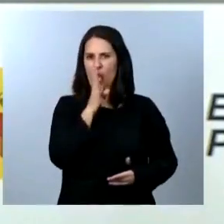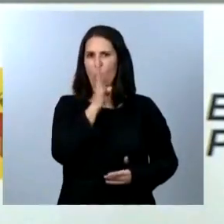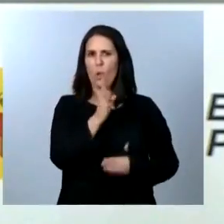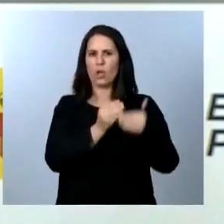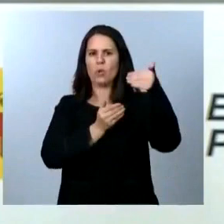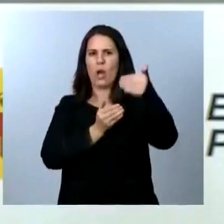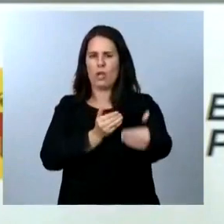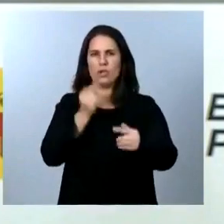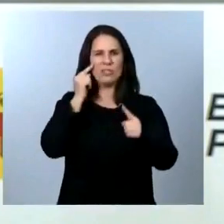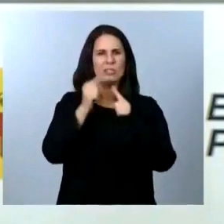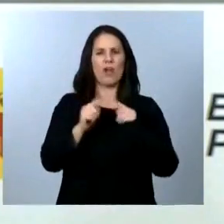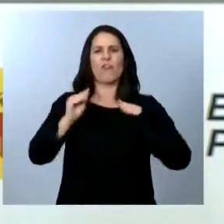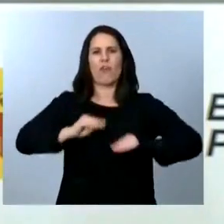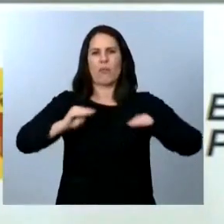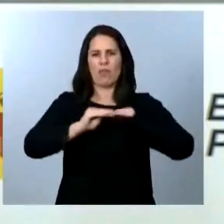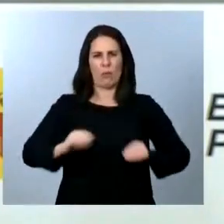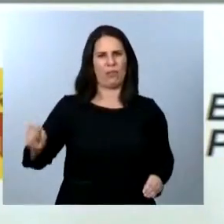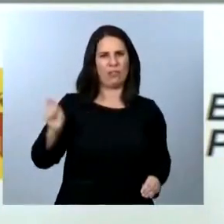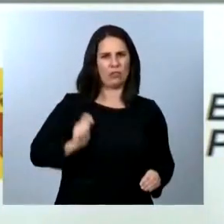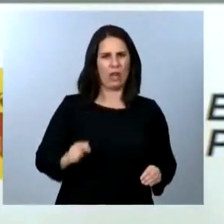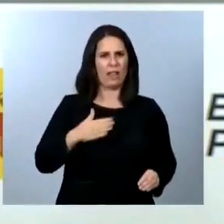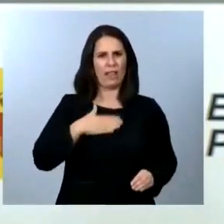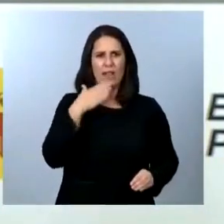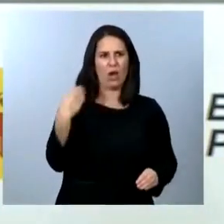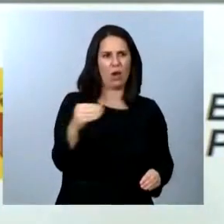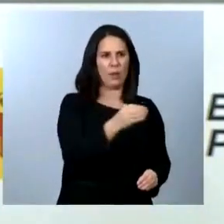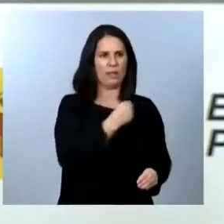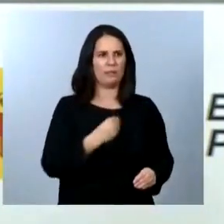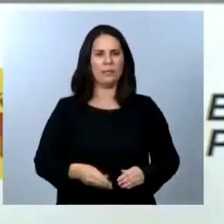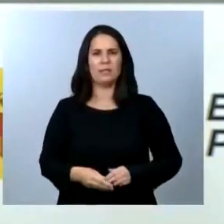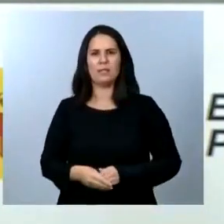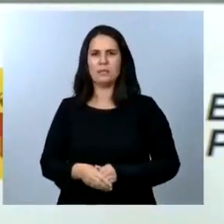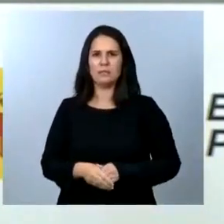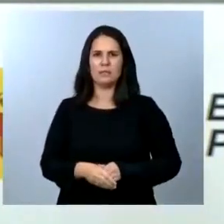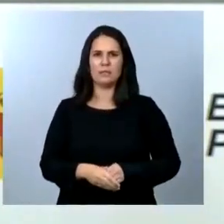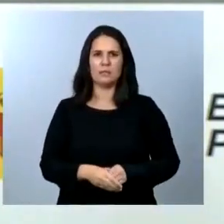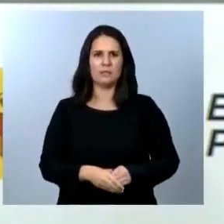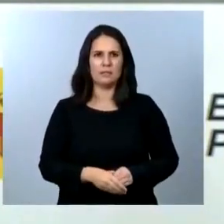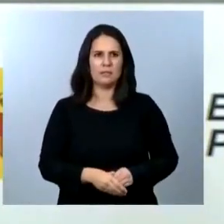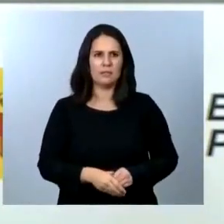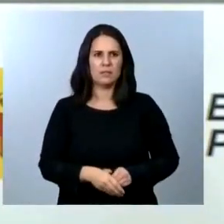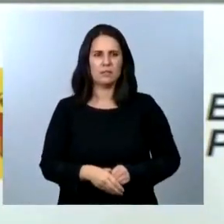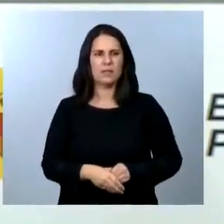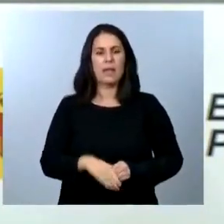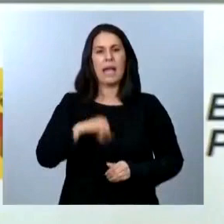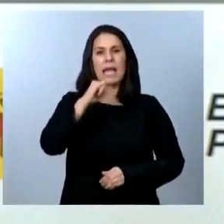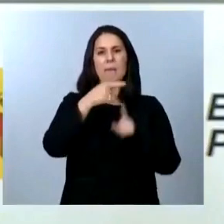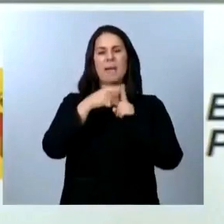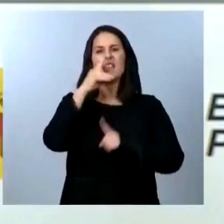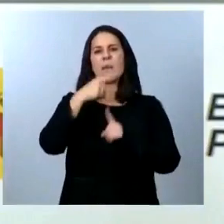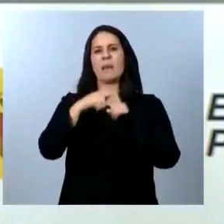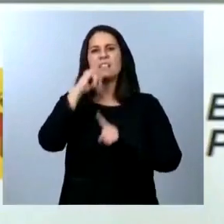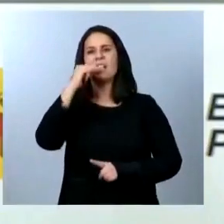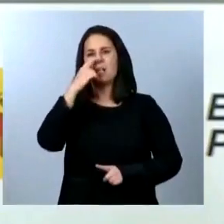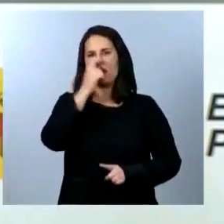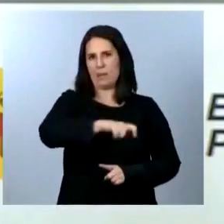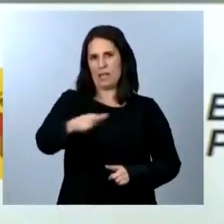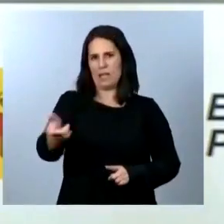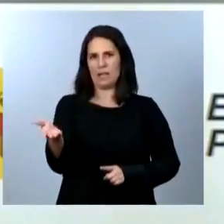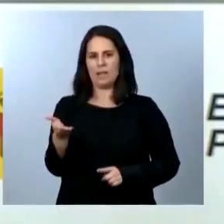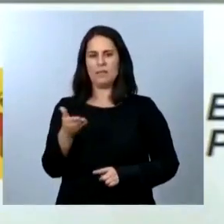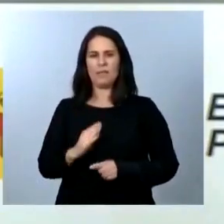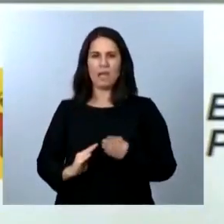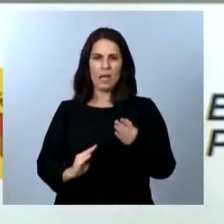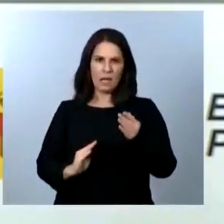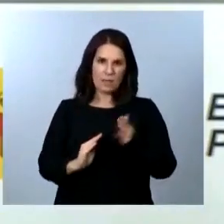formación profesional de nuestros jóvenes. Junto a ello, la I+D+I civil. La inversión, el desarrollo, la